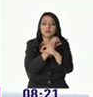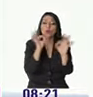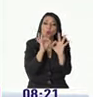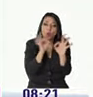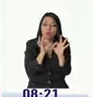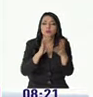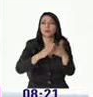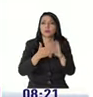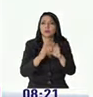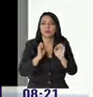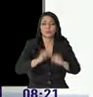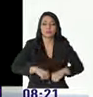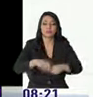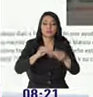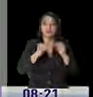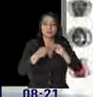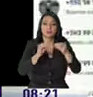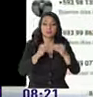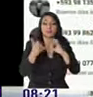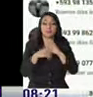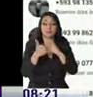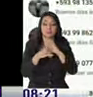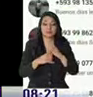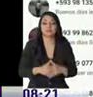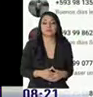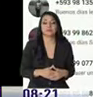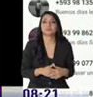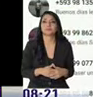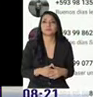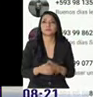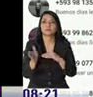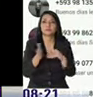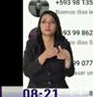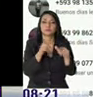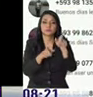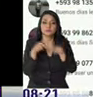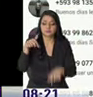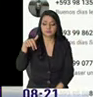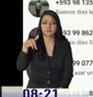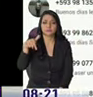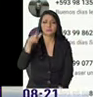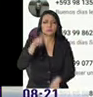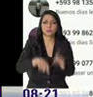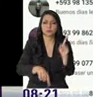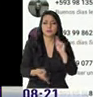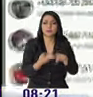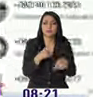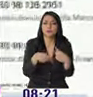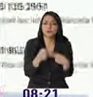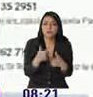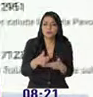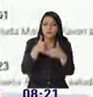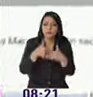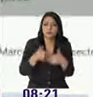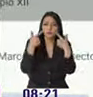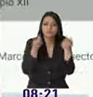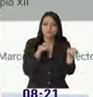comunidad o si prefieren al WhatsApp de la comunidad. No deja pasar los peatones. ¿Hasta cuándo autoridad no ayuda? Sector Pío